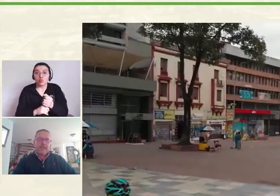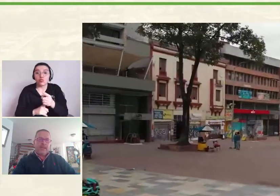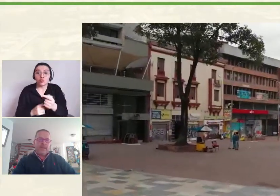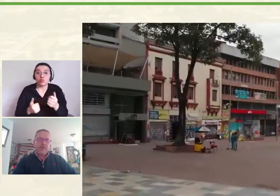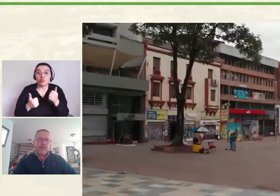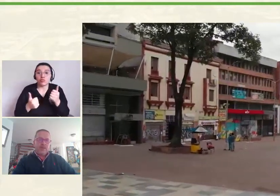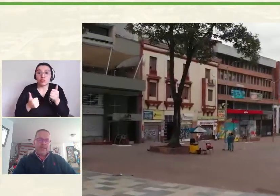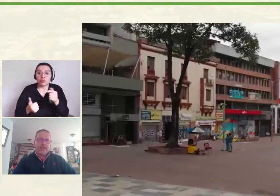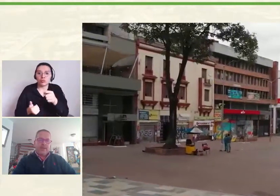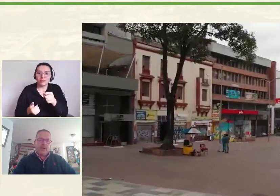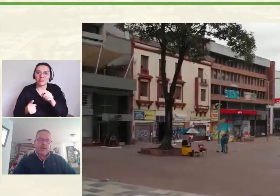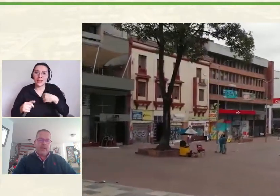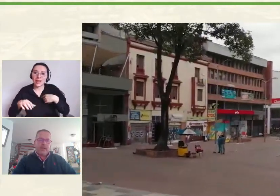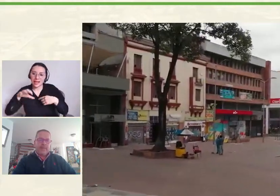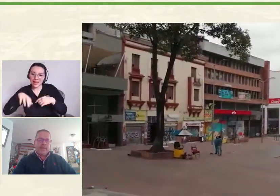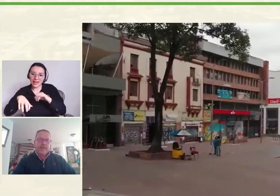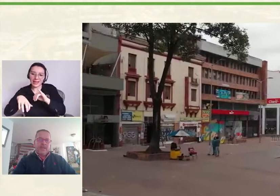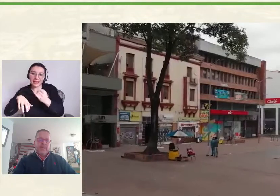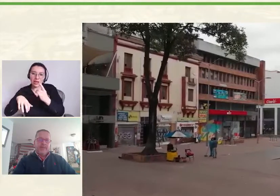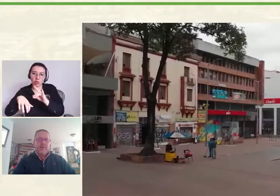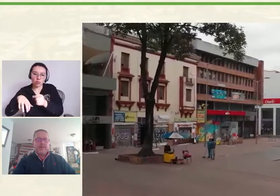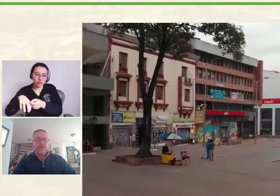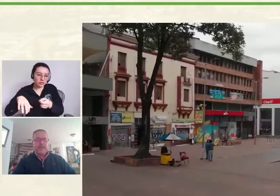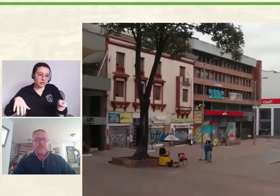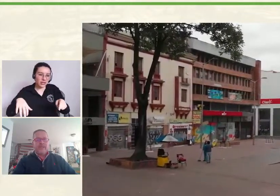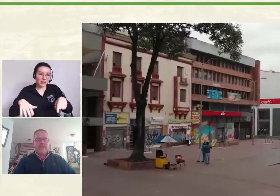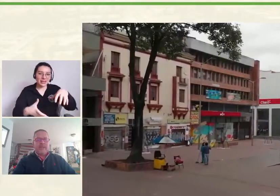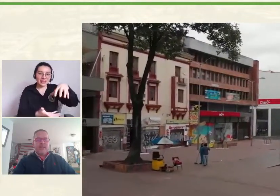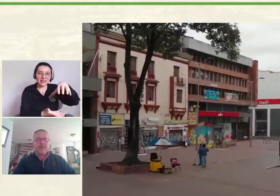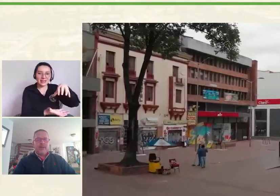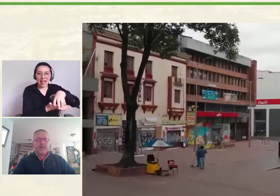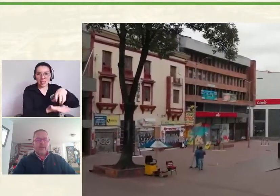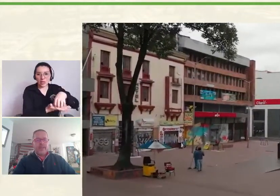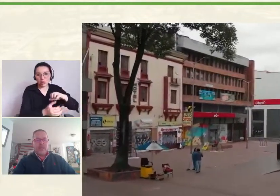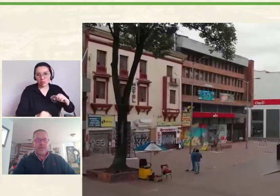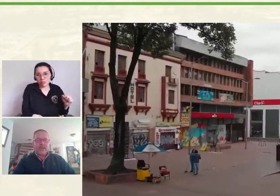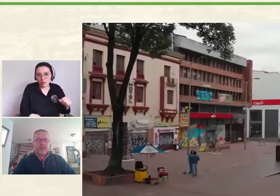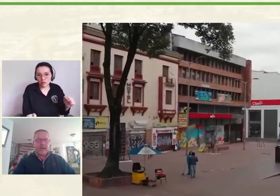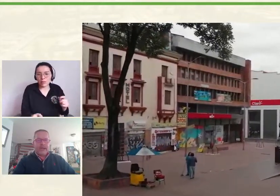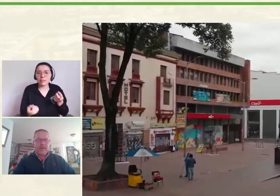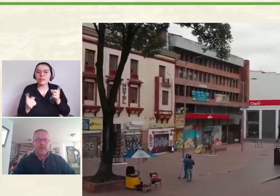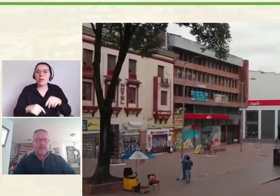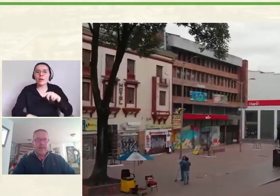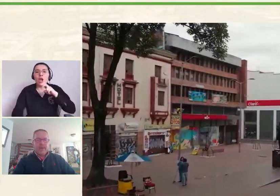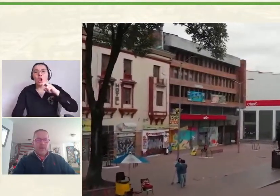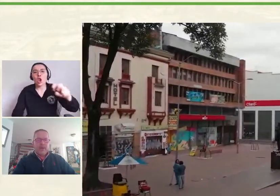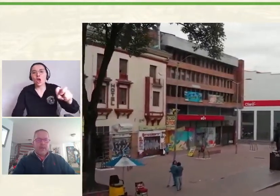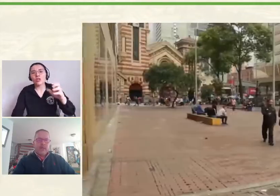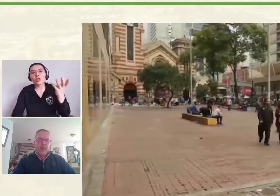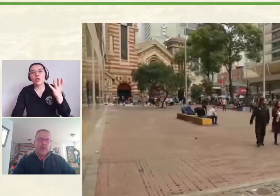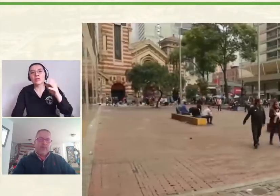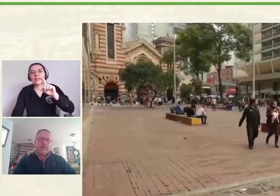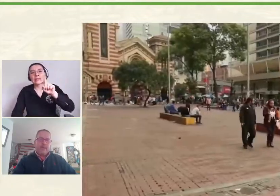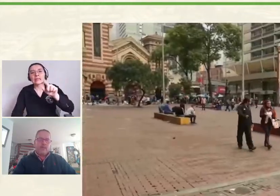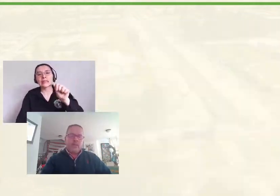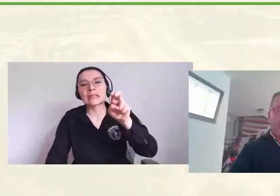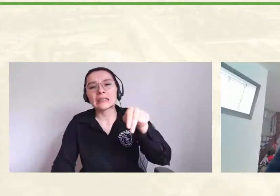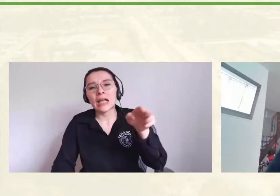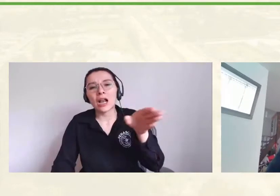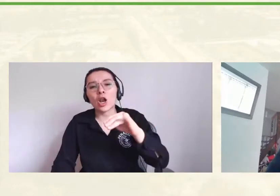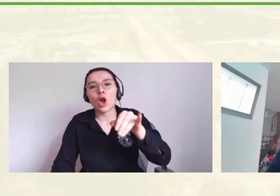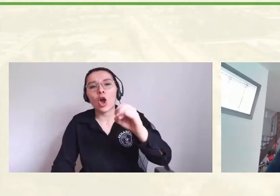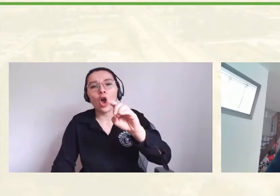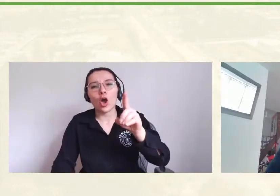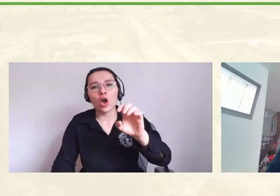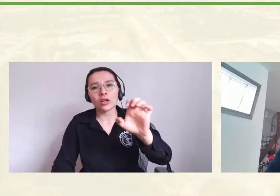muy cerca al IDU en todo el centro de Bogotá. También tenemos proyectos más hacia el norte, como en San José de Bavaria, en una comunidad un estrato un poco